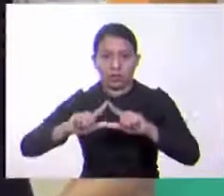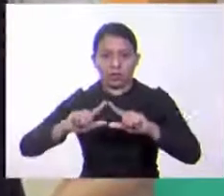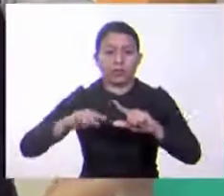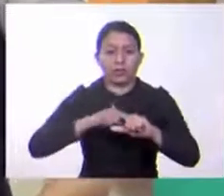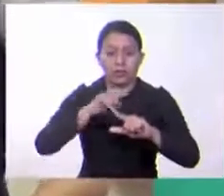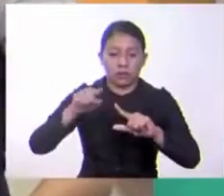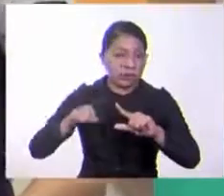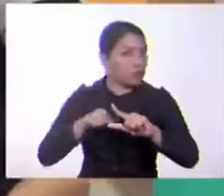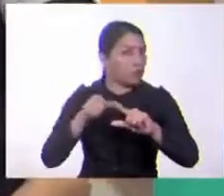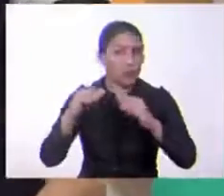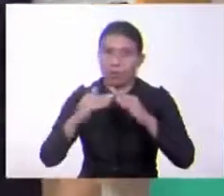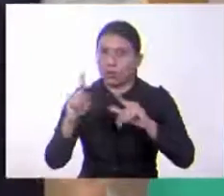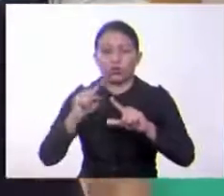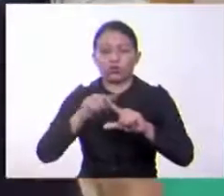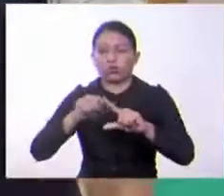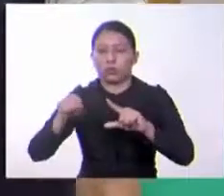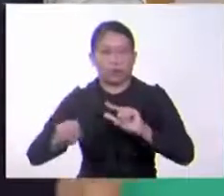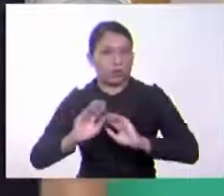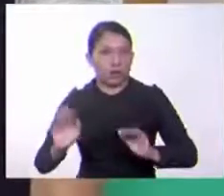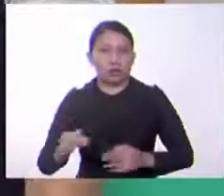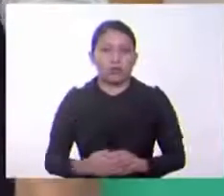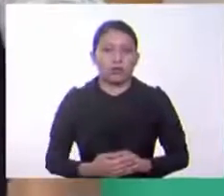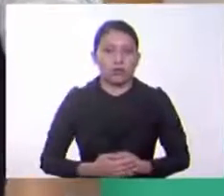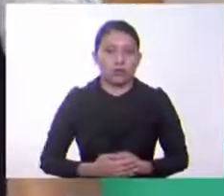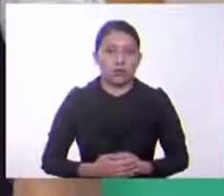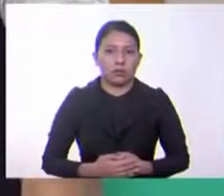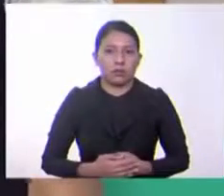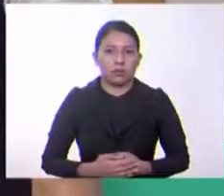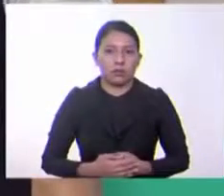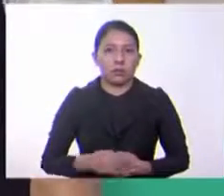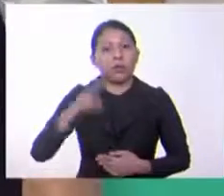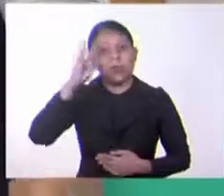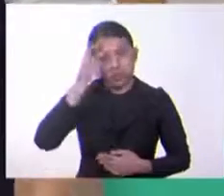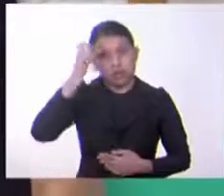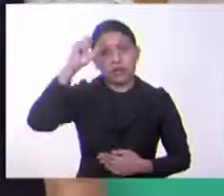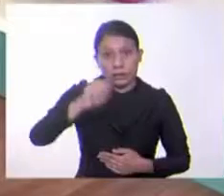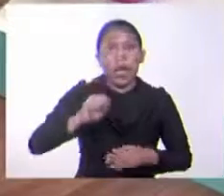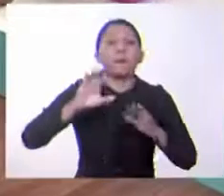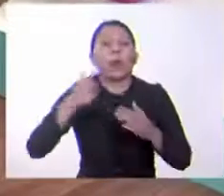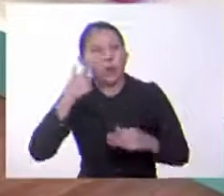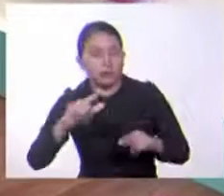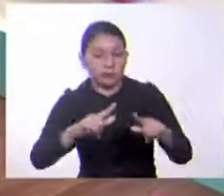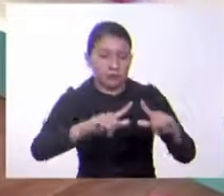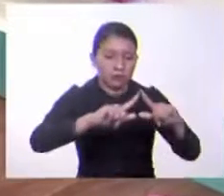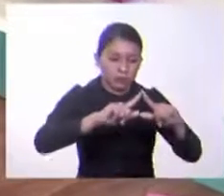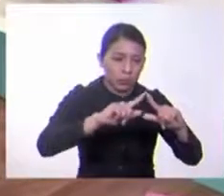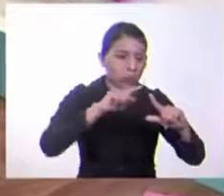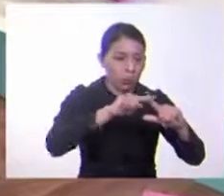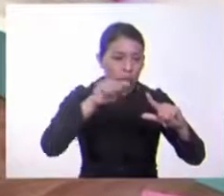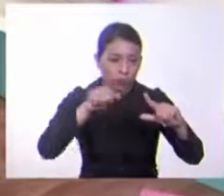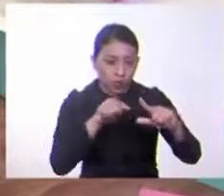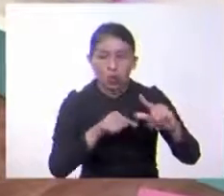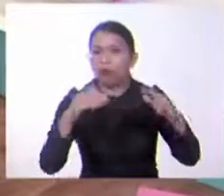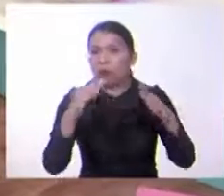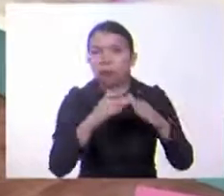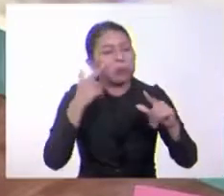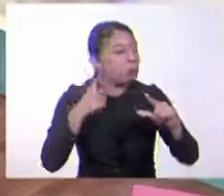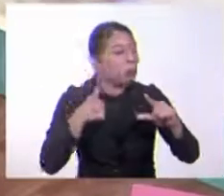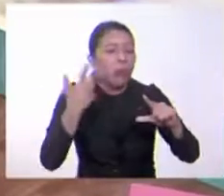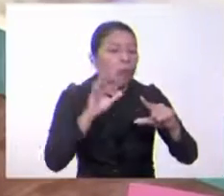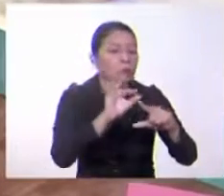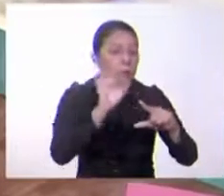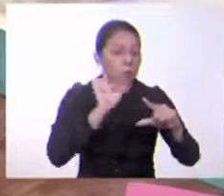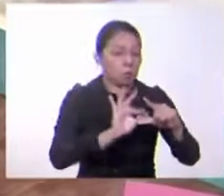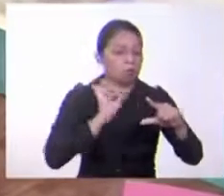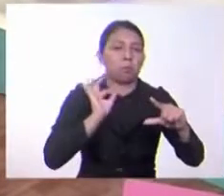pareja y esos lados siempre van a ser iguales. O sea que si cumple esto. Exacto. Quiere decir que